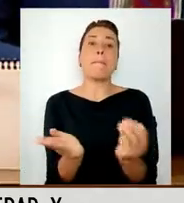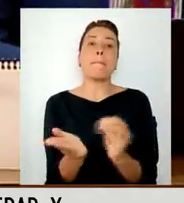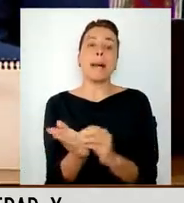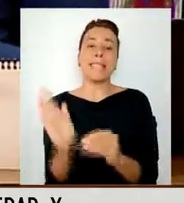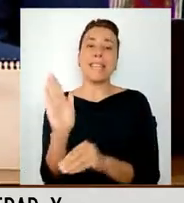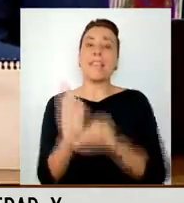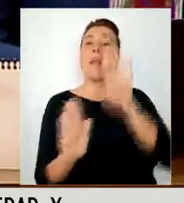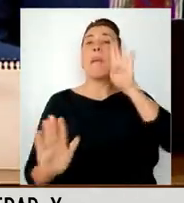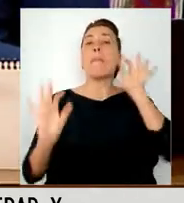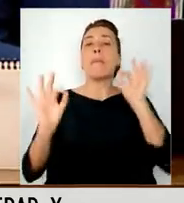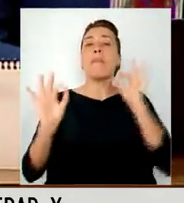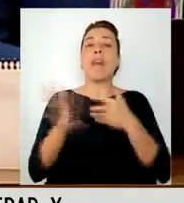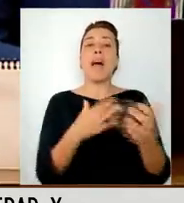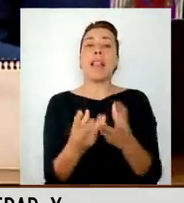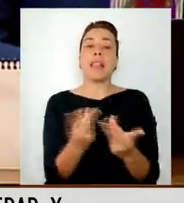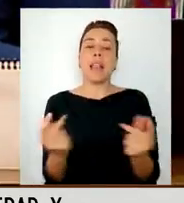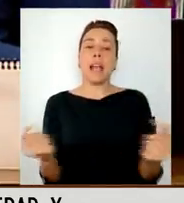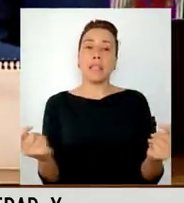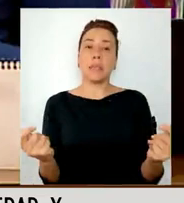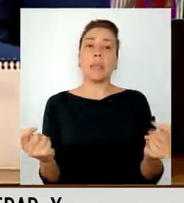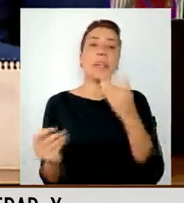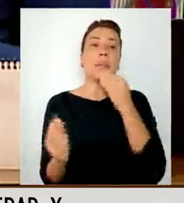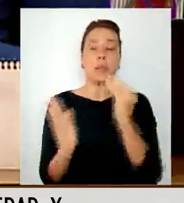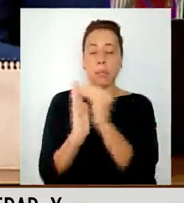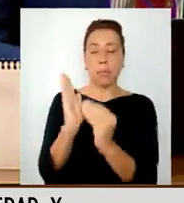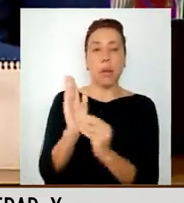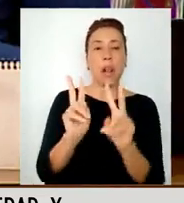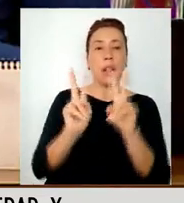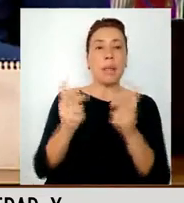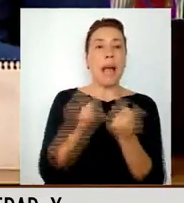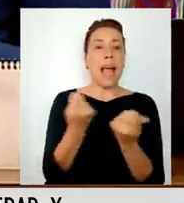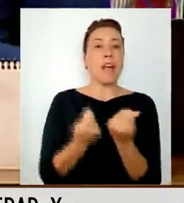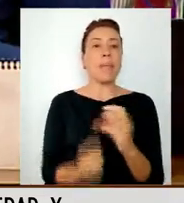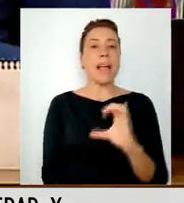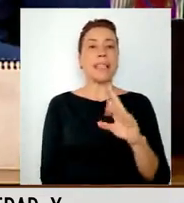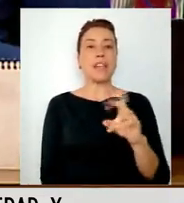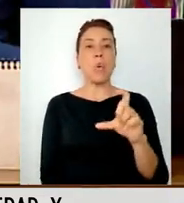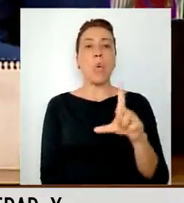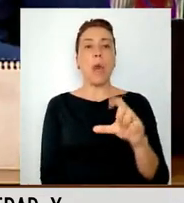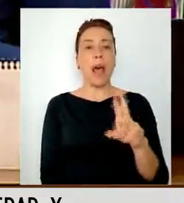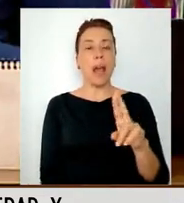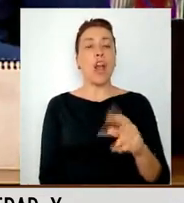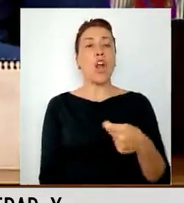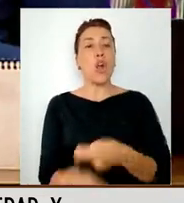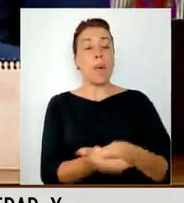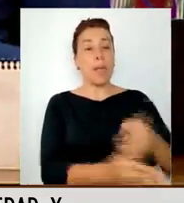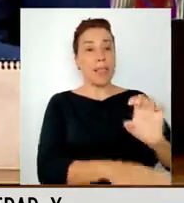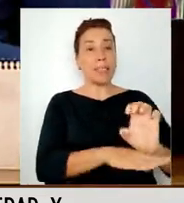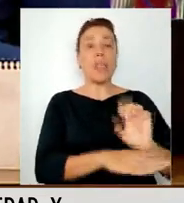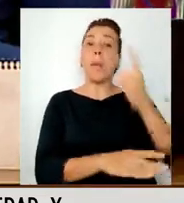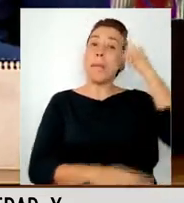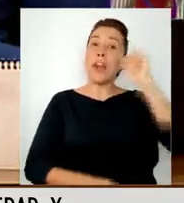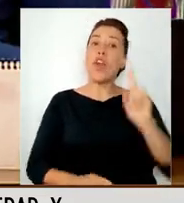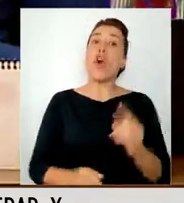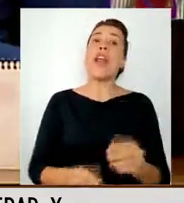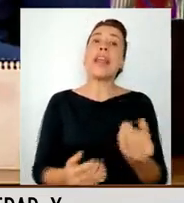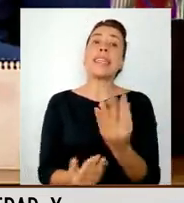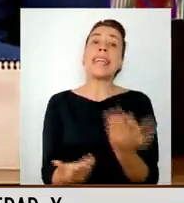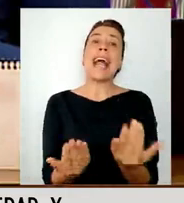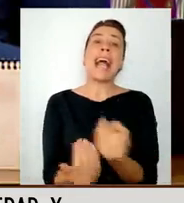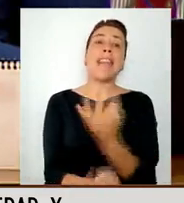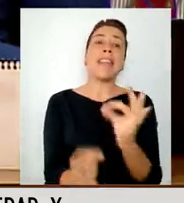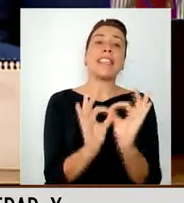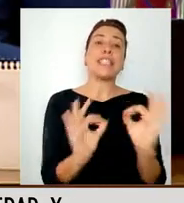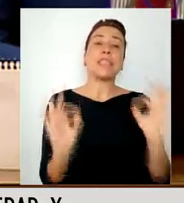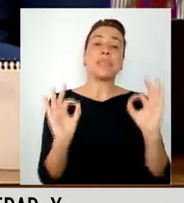transparencia e introducir principios de economía circular en las compras del estado con la salvedad de aquellas que requieren con un especial de aprobación